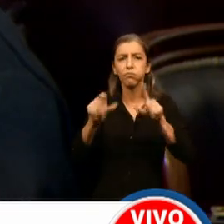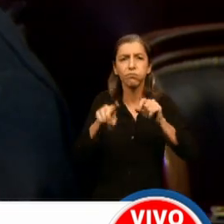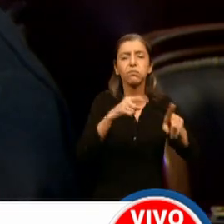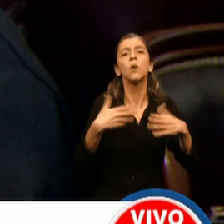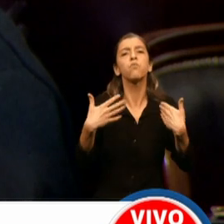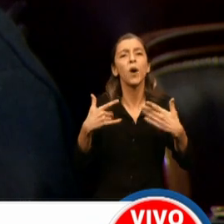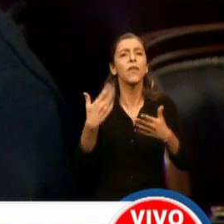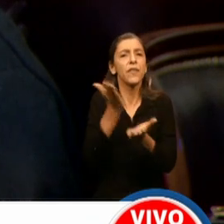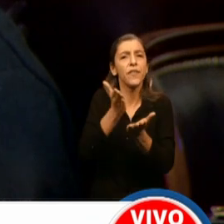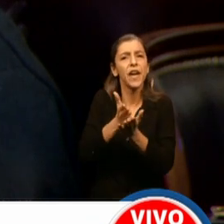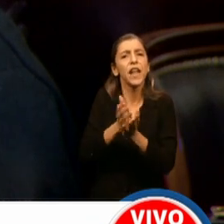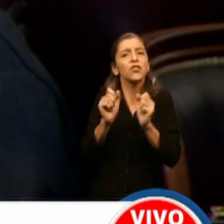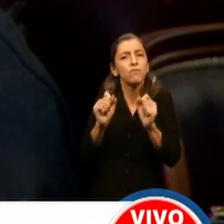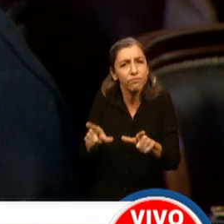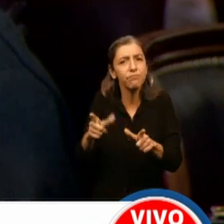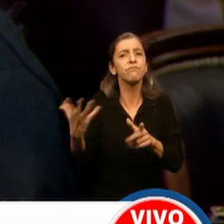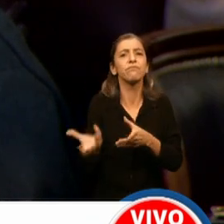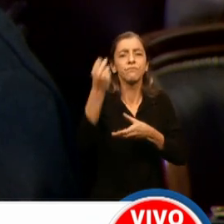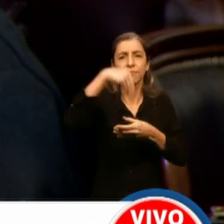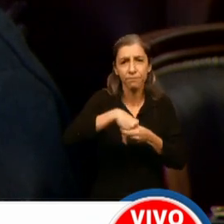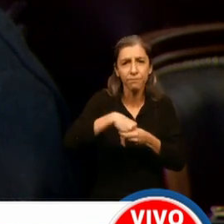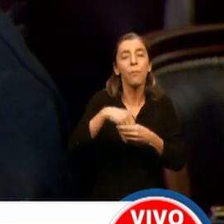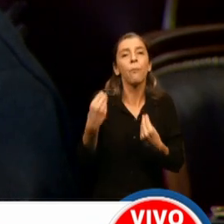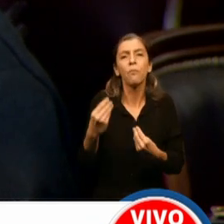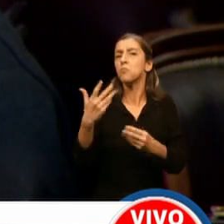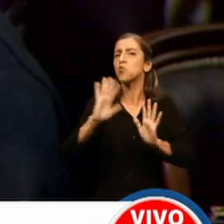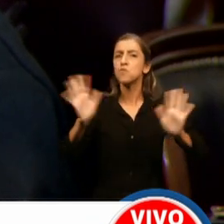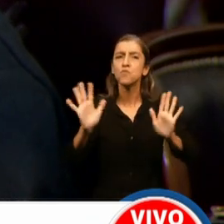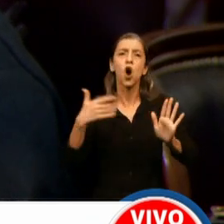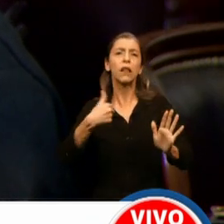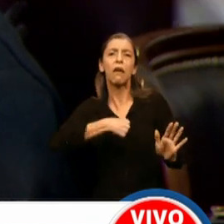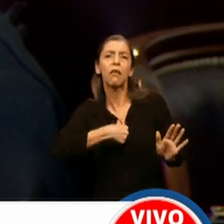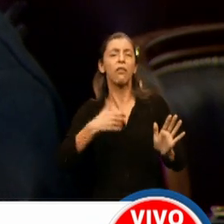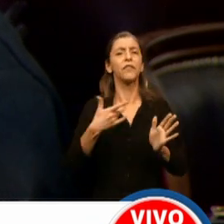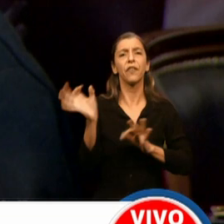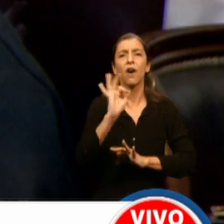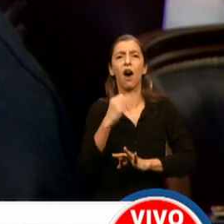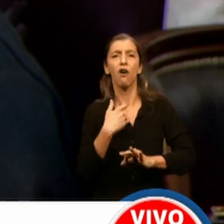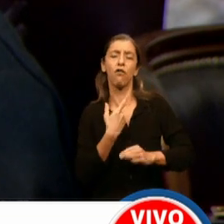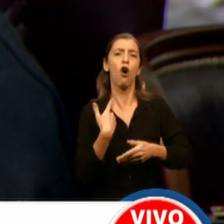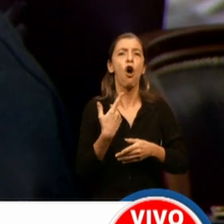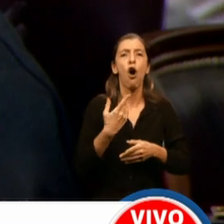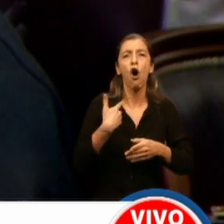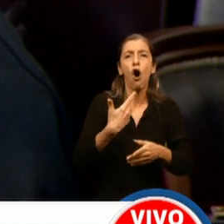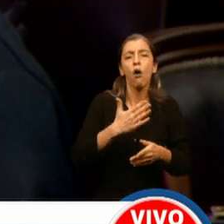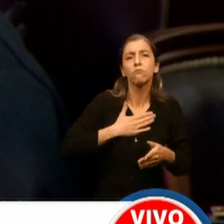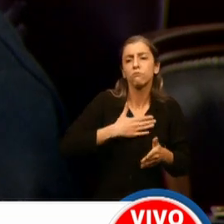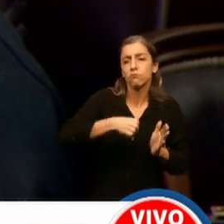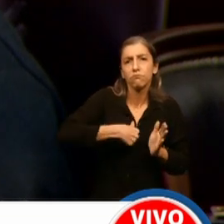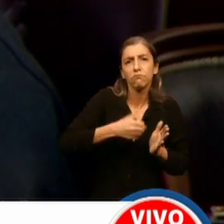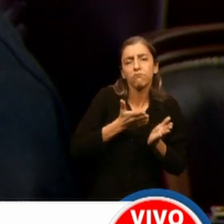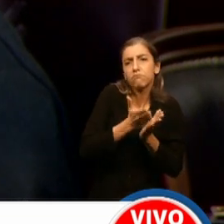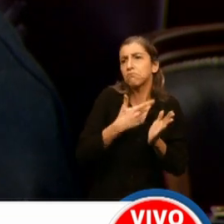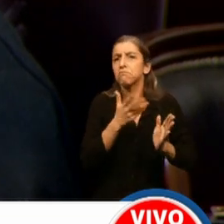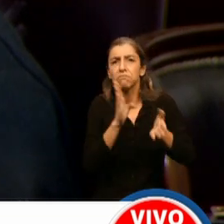oportunidades y trato de las personas sin importar su identidad de género orientación sexual o su expresión en los medios